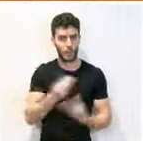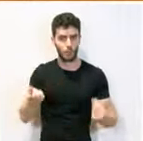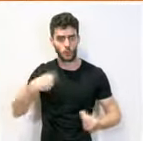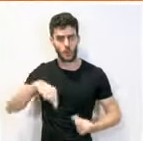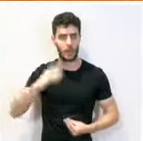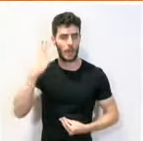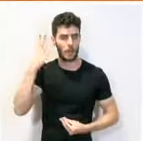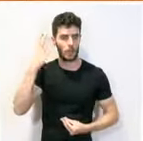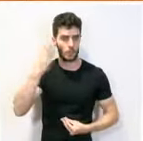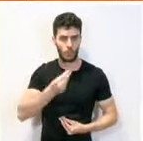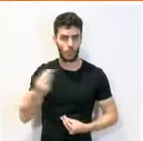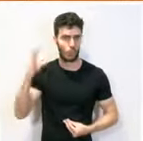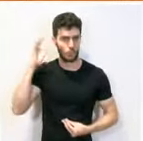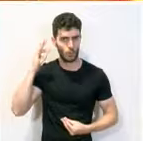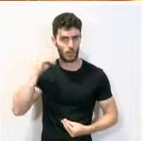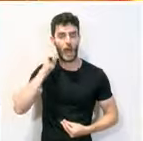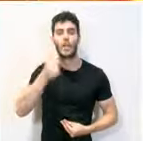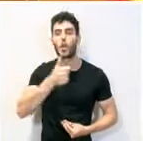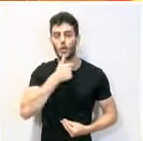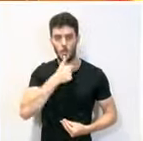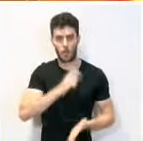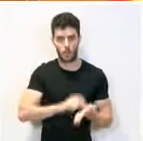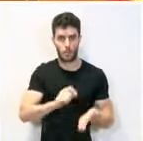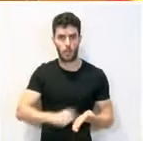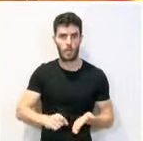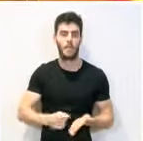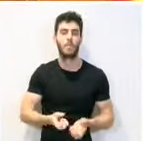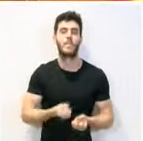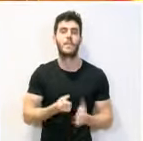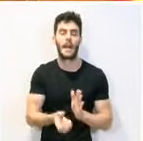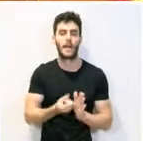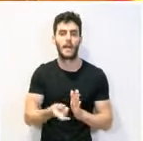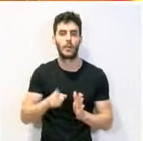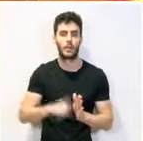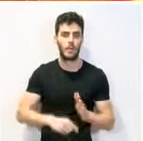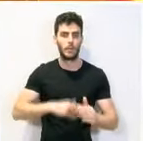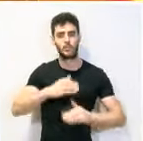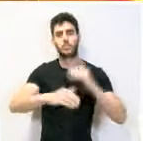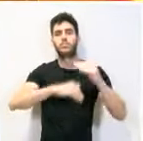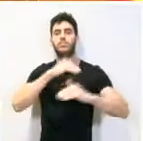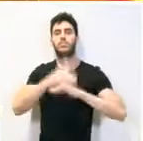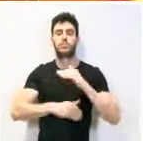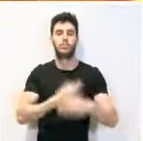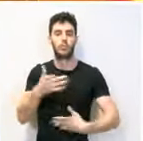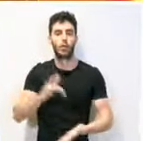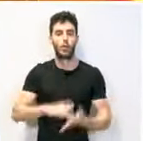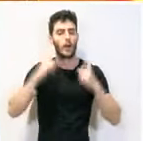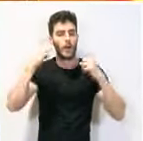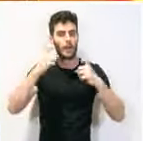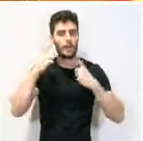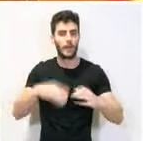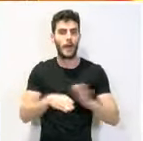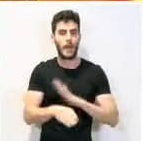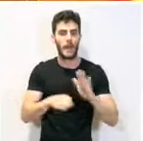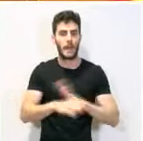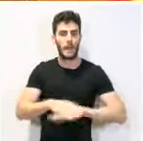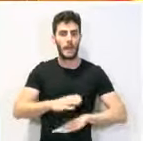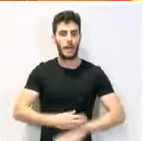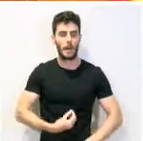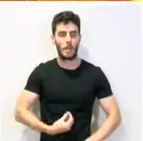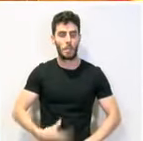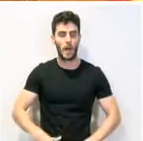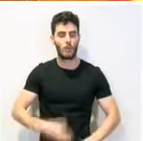ellas anónimamente, del relato y del periplo que han pasado cuando han intentado acceder a la interrupción